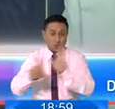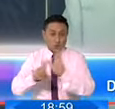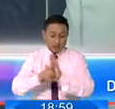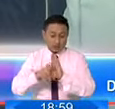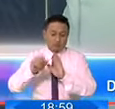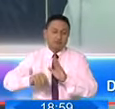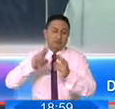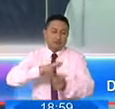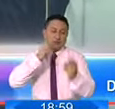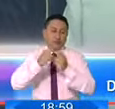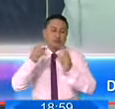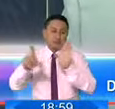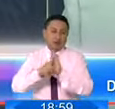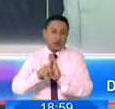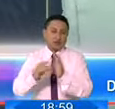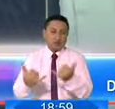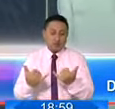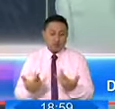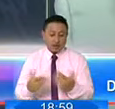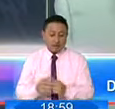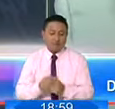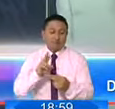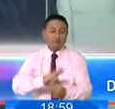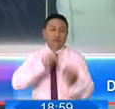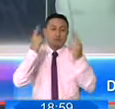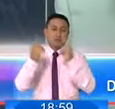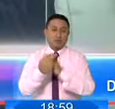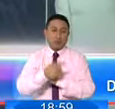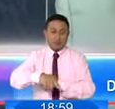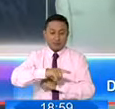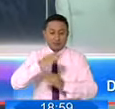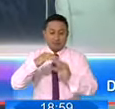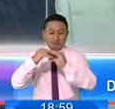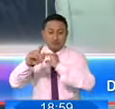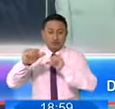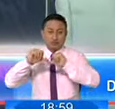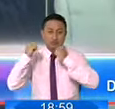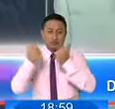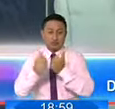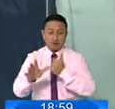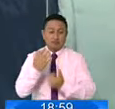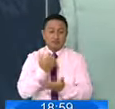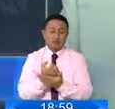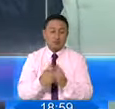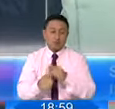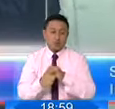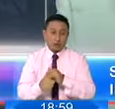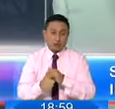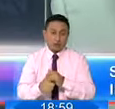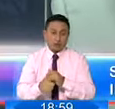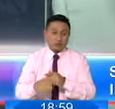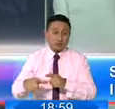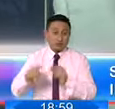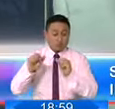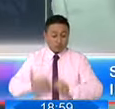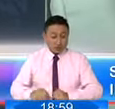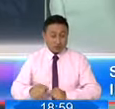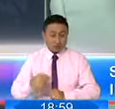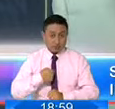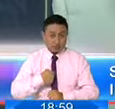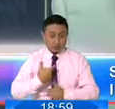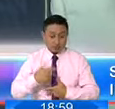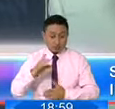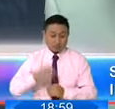reformas legales. Se está preparando una reforma que se enviará a la Asamblea como económico urgente, que nos va a permitir a nosotros